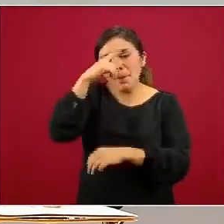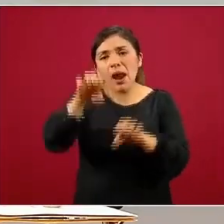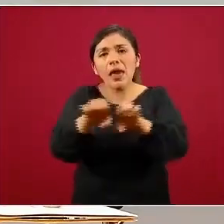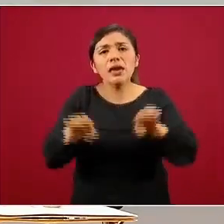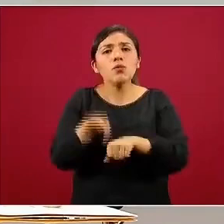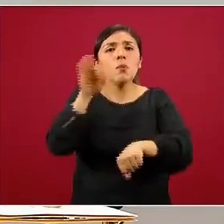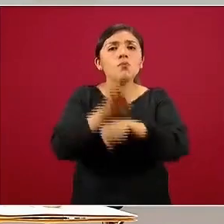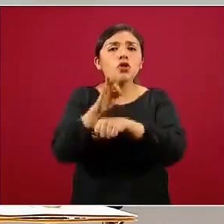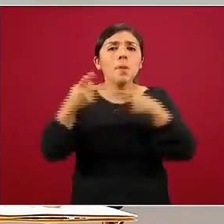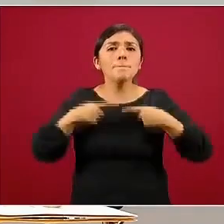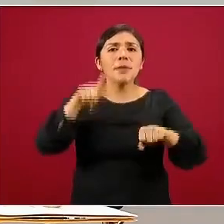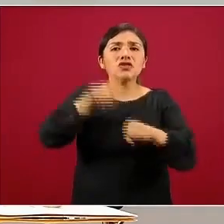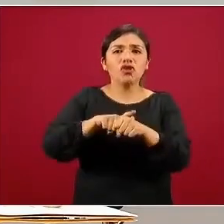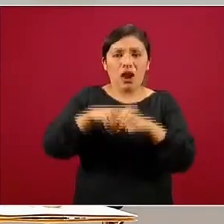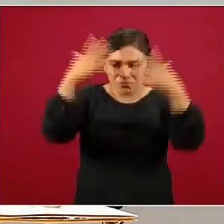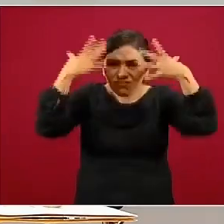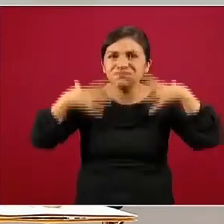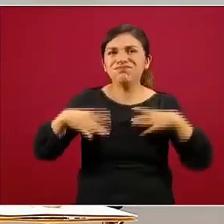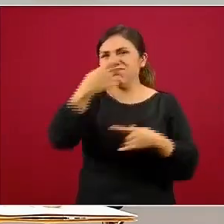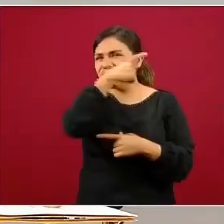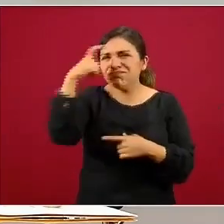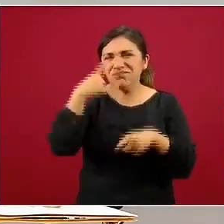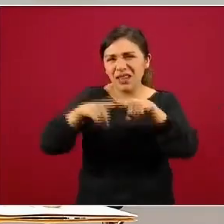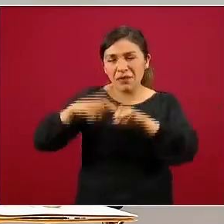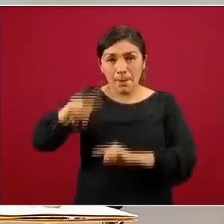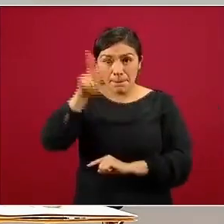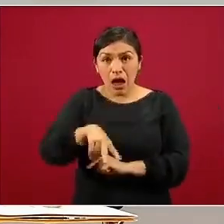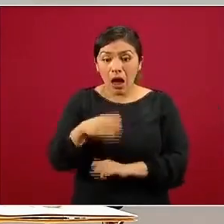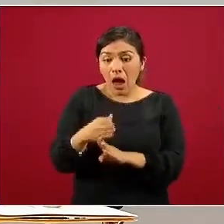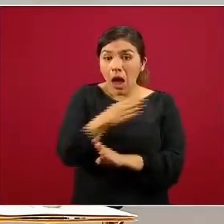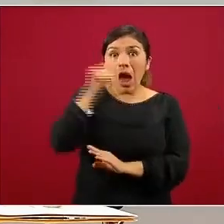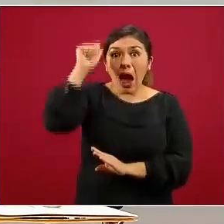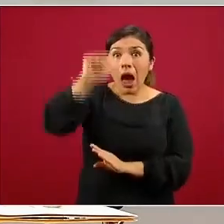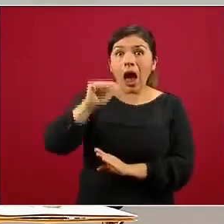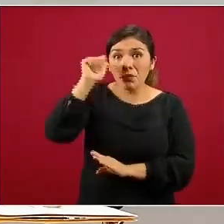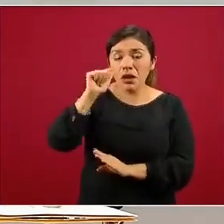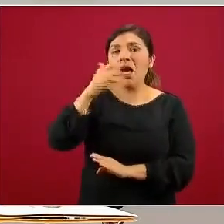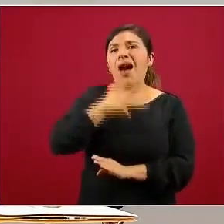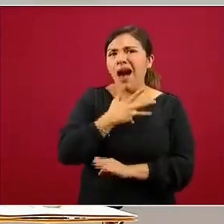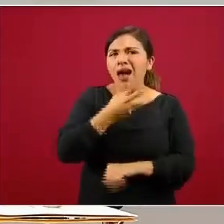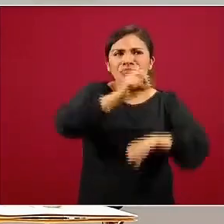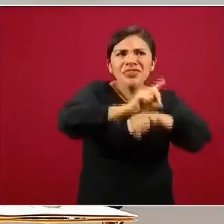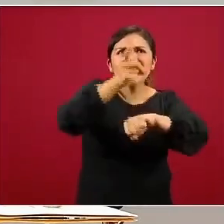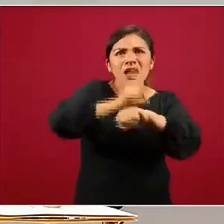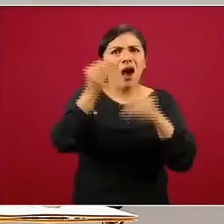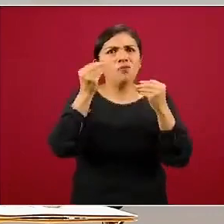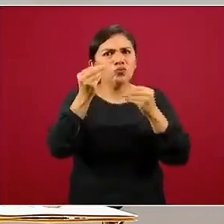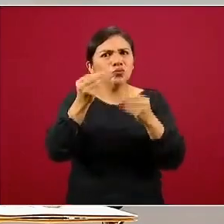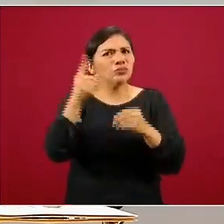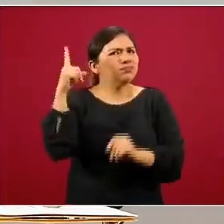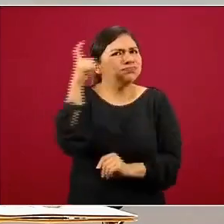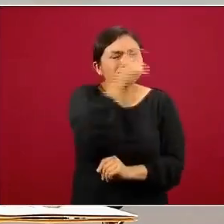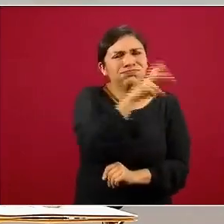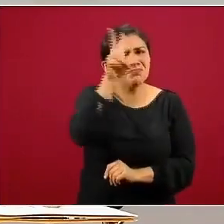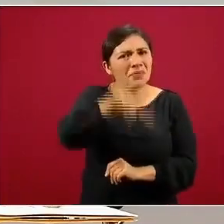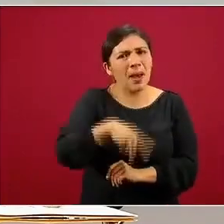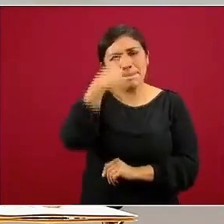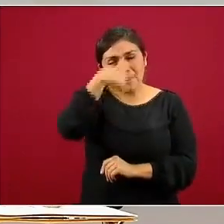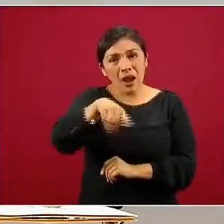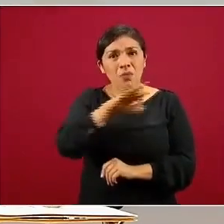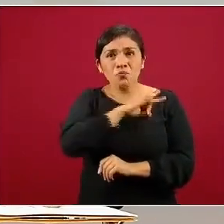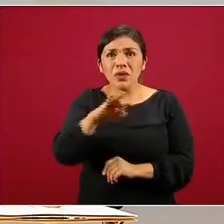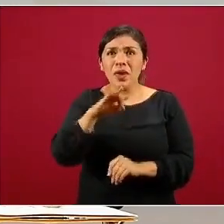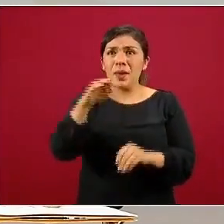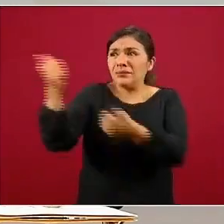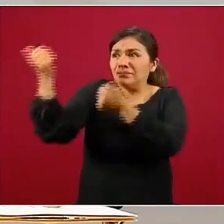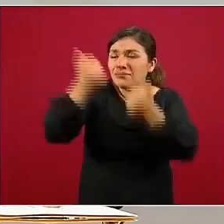protección personal. Sin duda, particularmente en abril hubo días, semanas incluso muy complicadas para